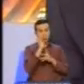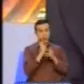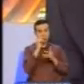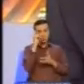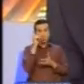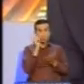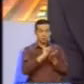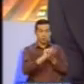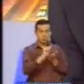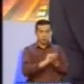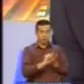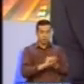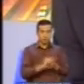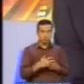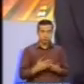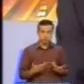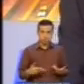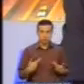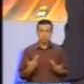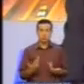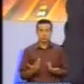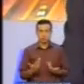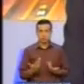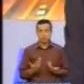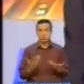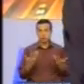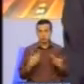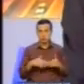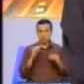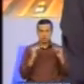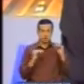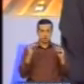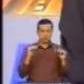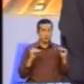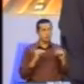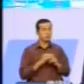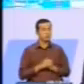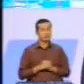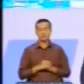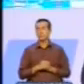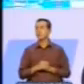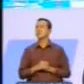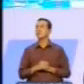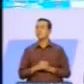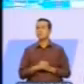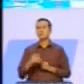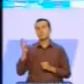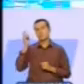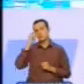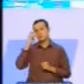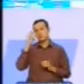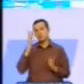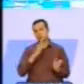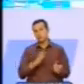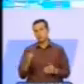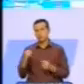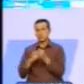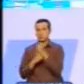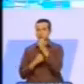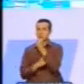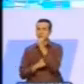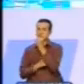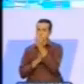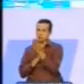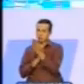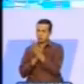Estado. ¿Cómo entonces lograr ese equilibrio, Doris Olguín? Carlos, yo creo que hemos puesto las bases para ir en